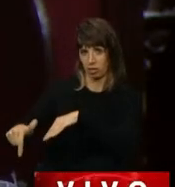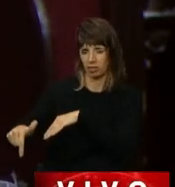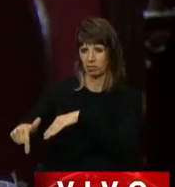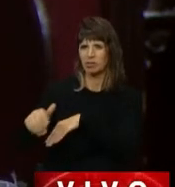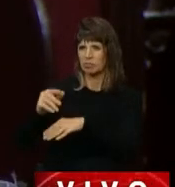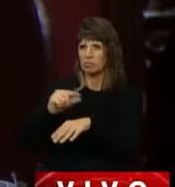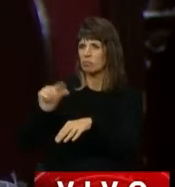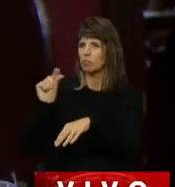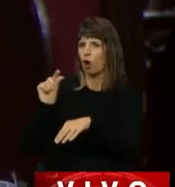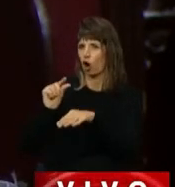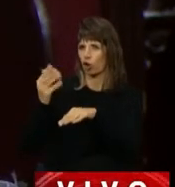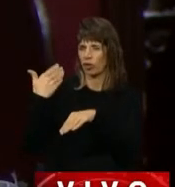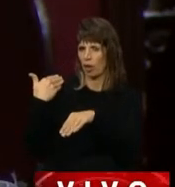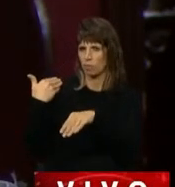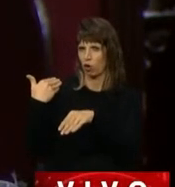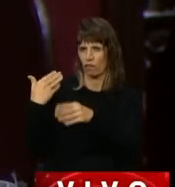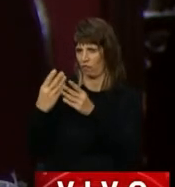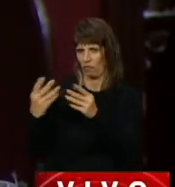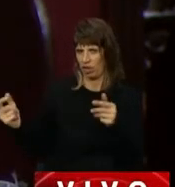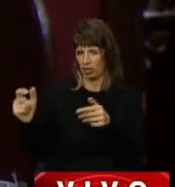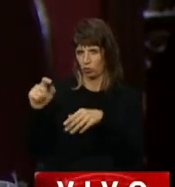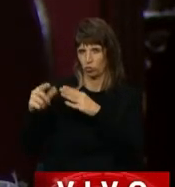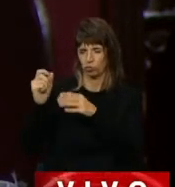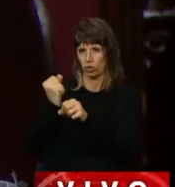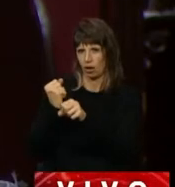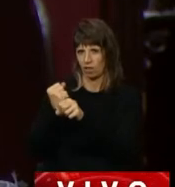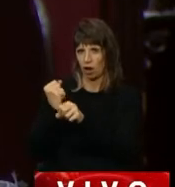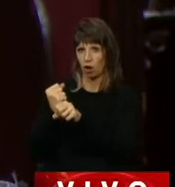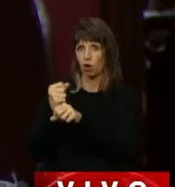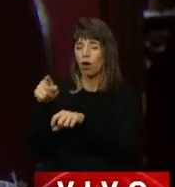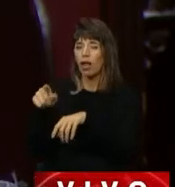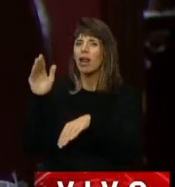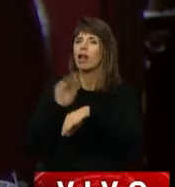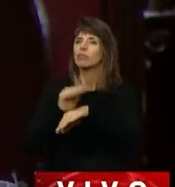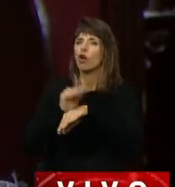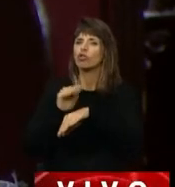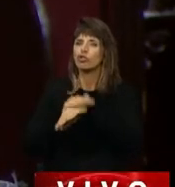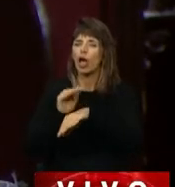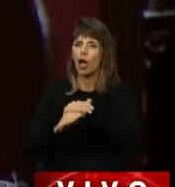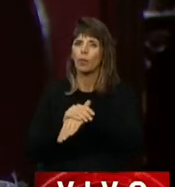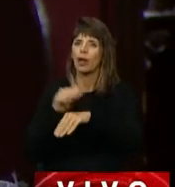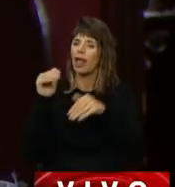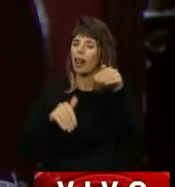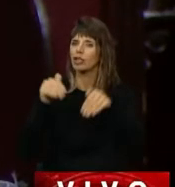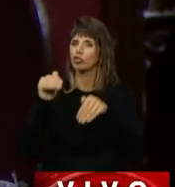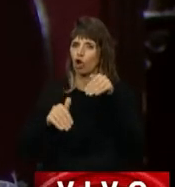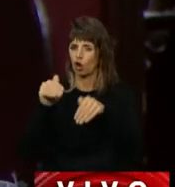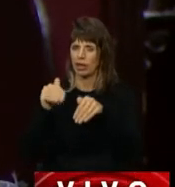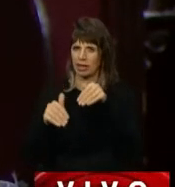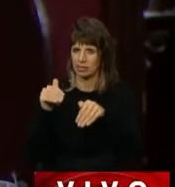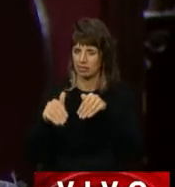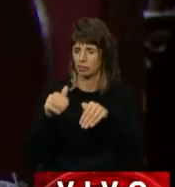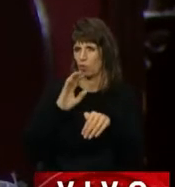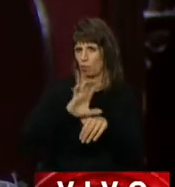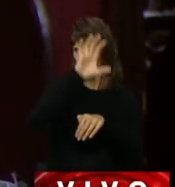dejó su lugar y fue responsable de elecciones en nuestras provincias y en